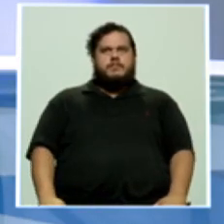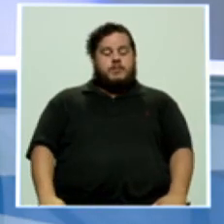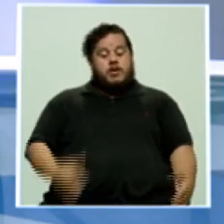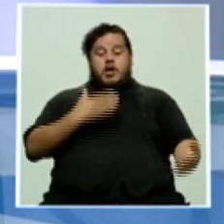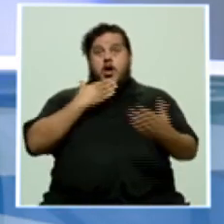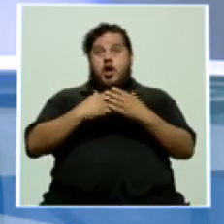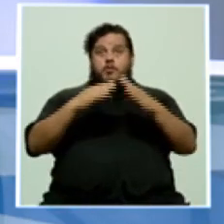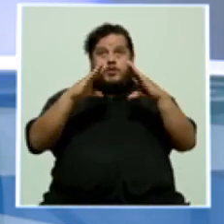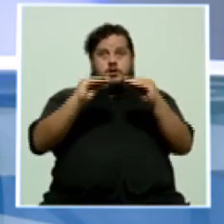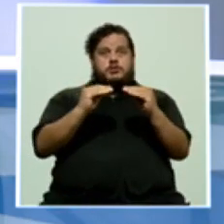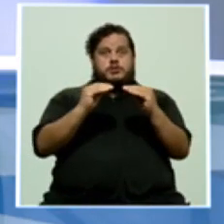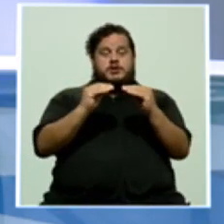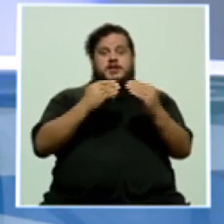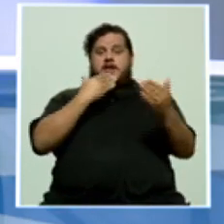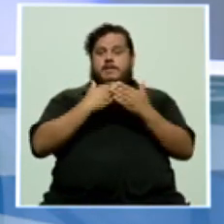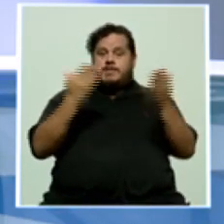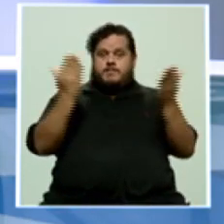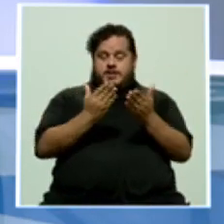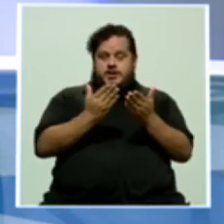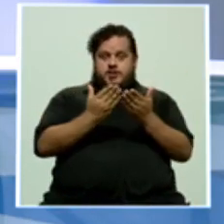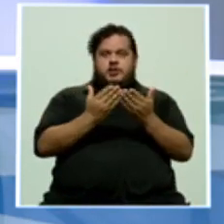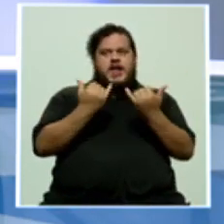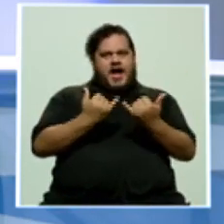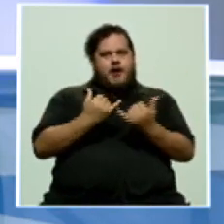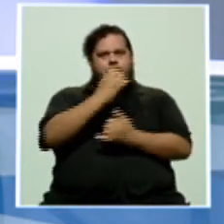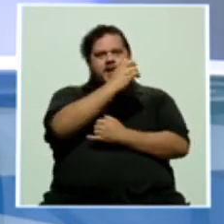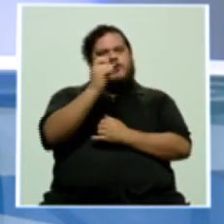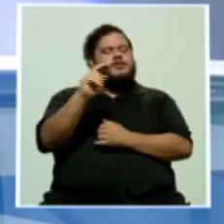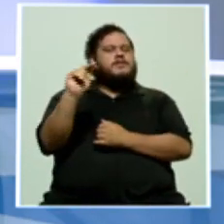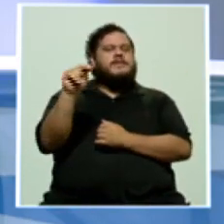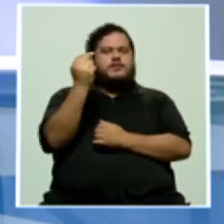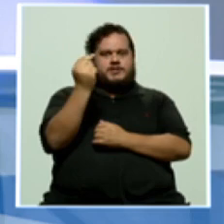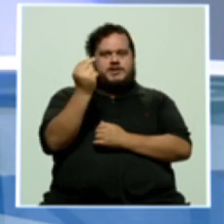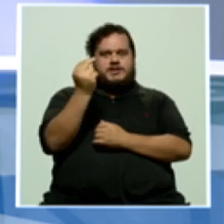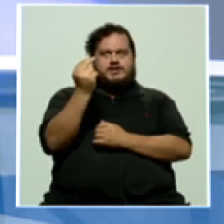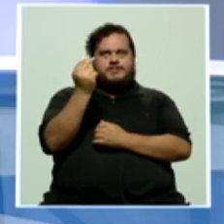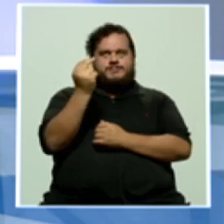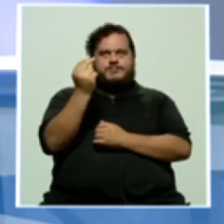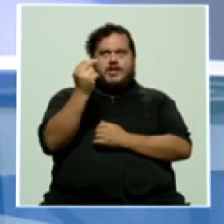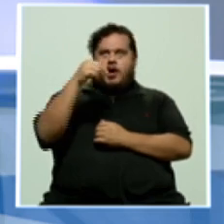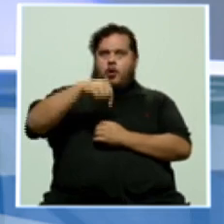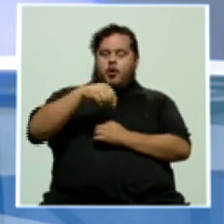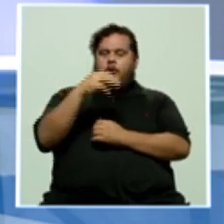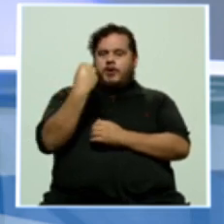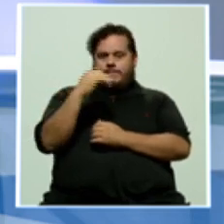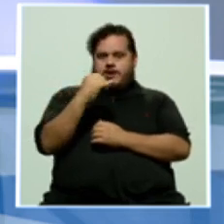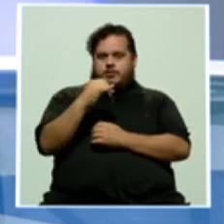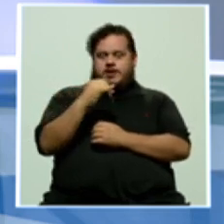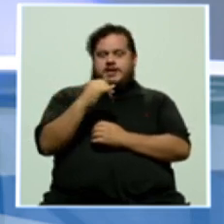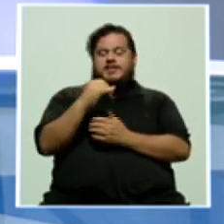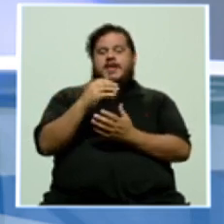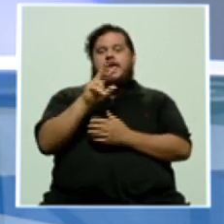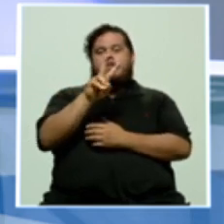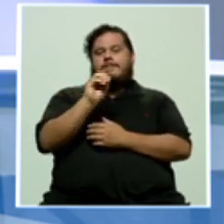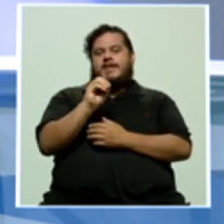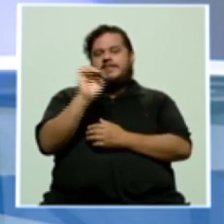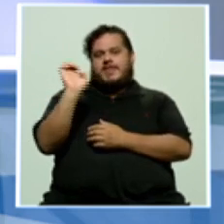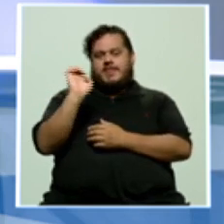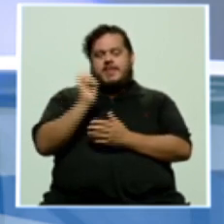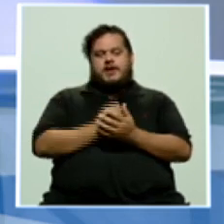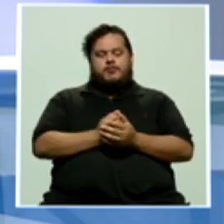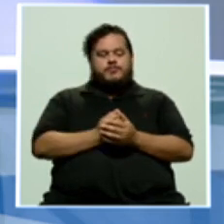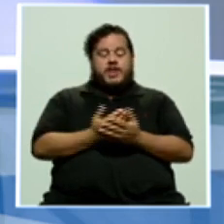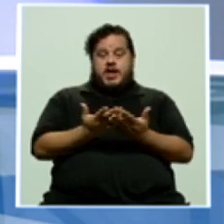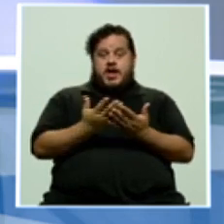Buenas noches, bienvenidos a la edición estelar de Costa Rica Noticias de este miércoles 20 de enero.